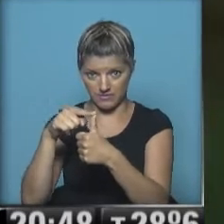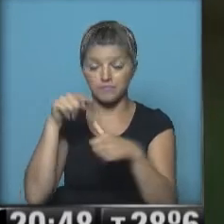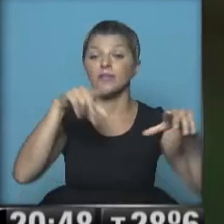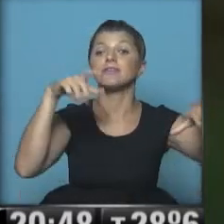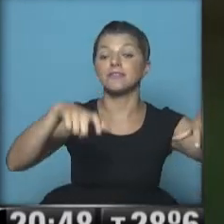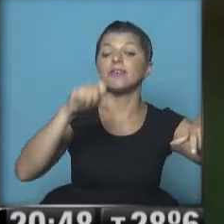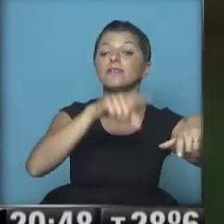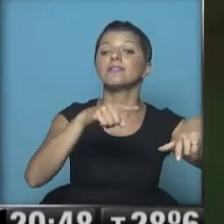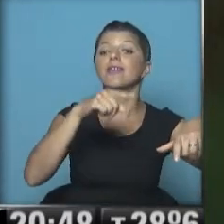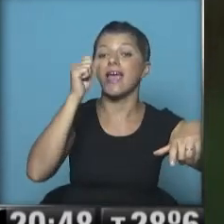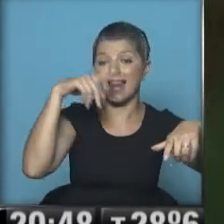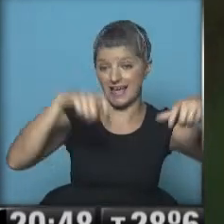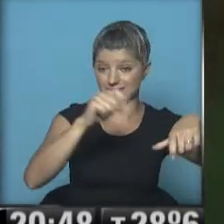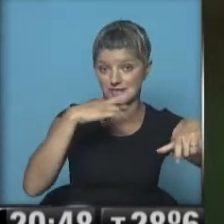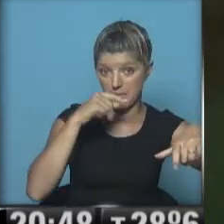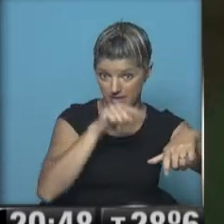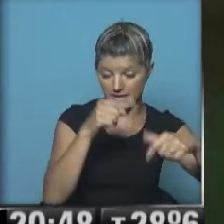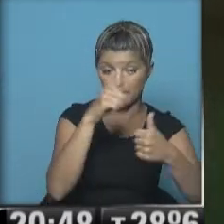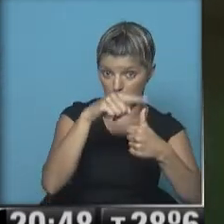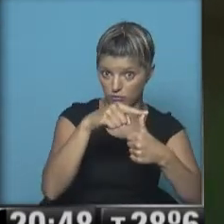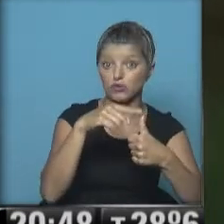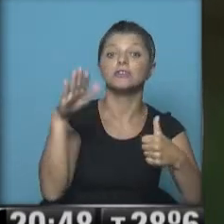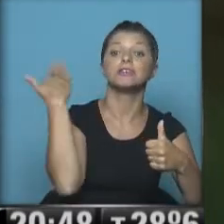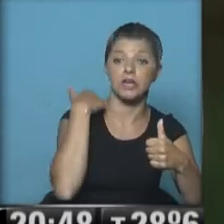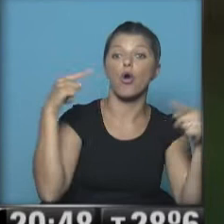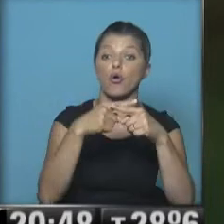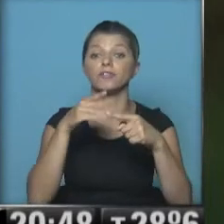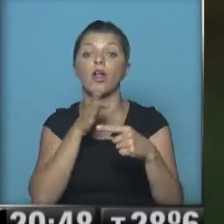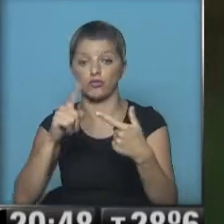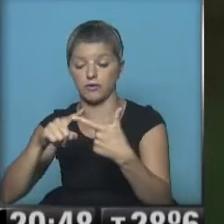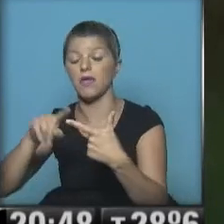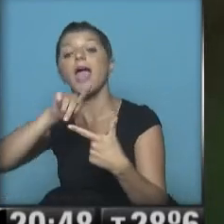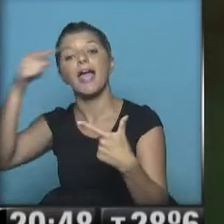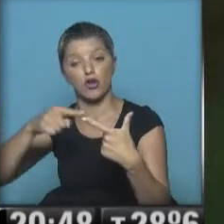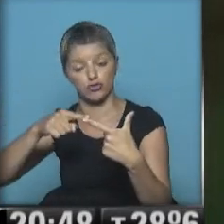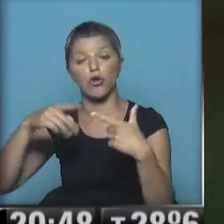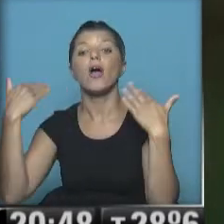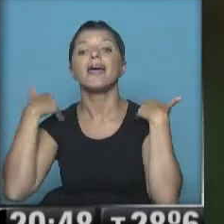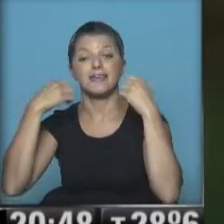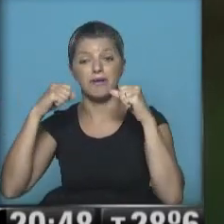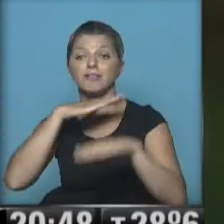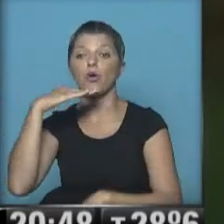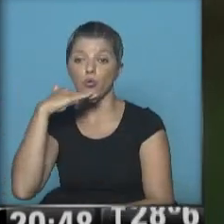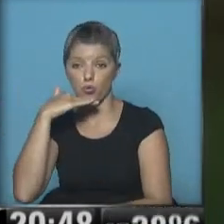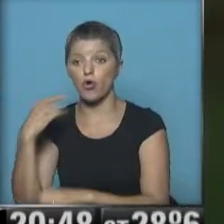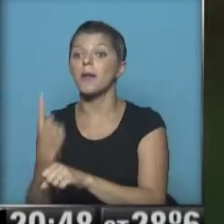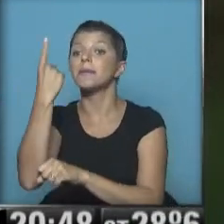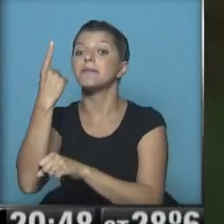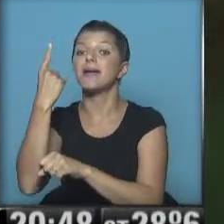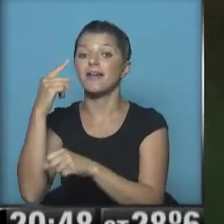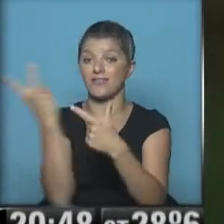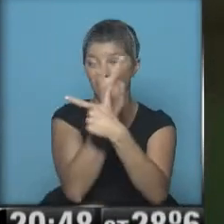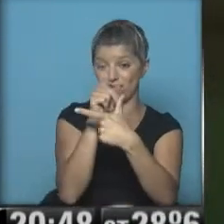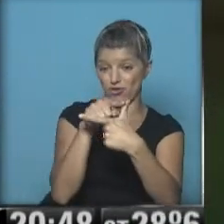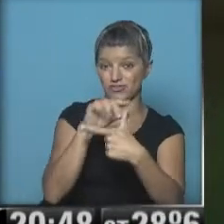jugará en el Bosque. El segundo, Gimnasia y Esgrima de Jujuy, frente al ganador del primer partido entre Chicago y Aldo Civi. Si